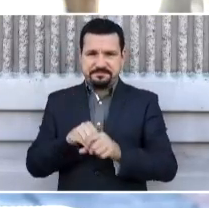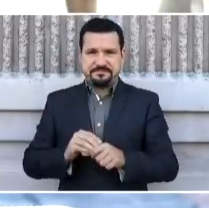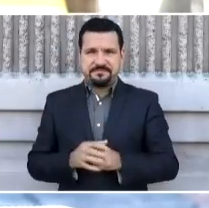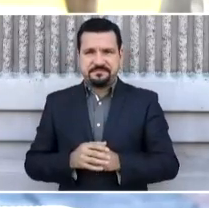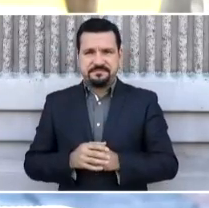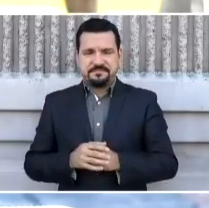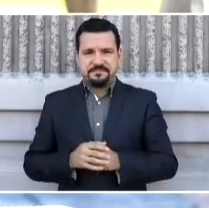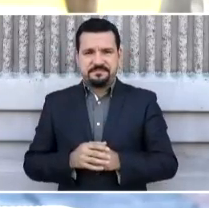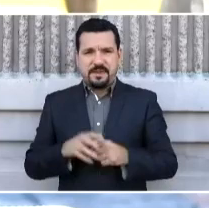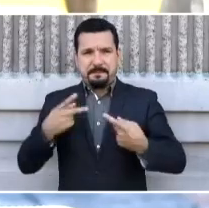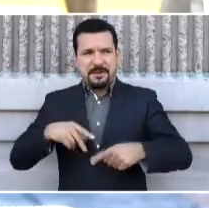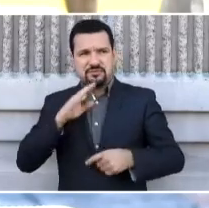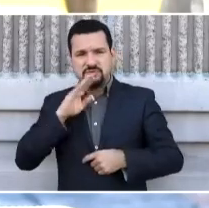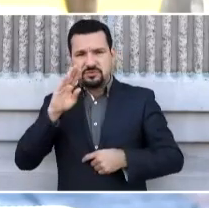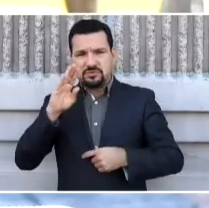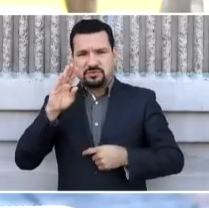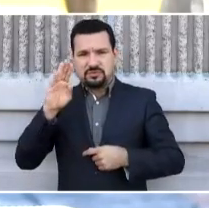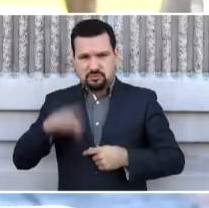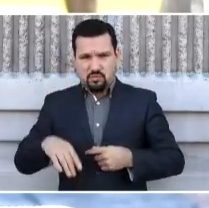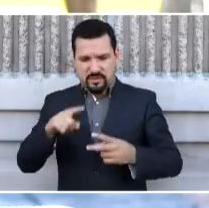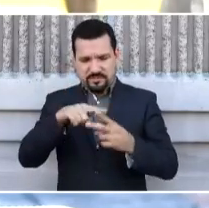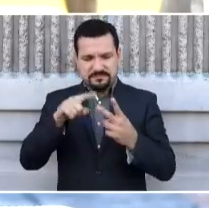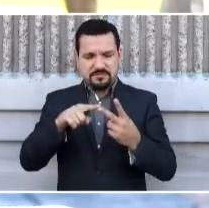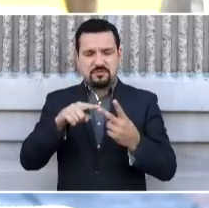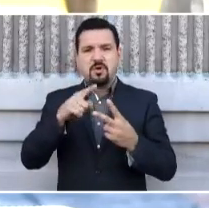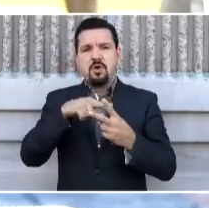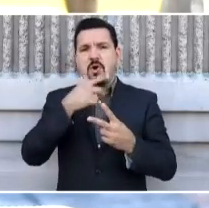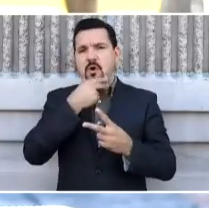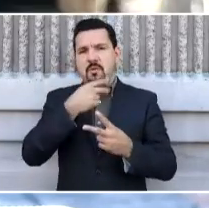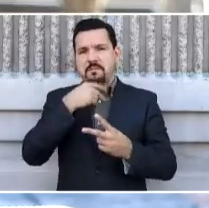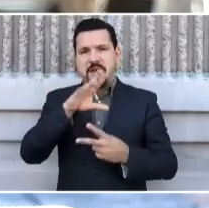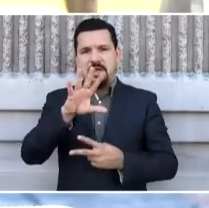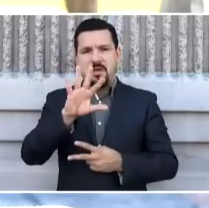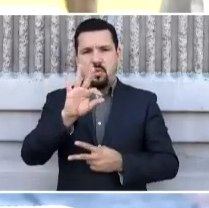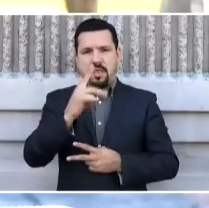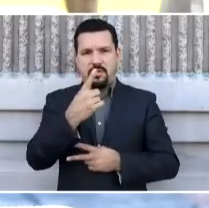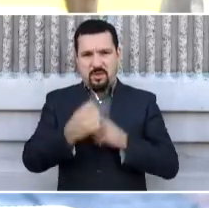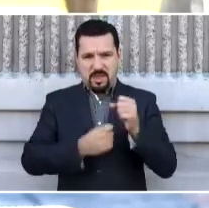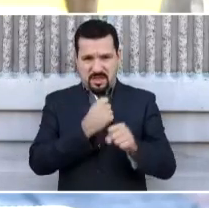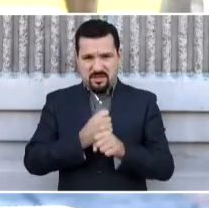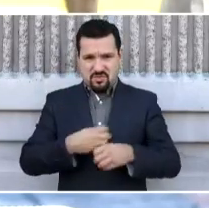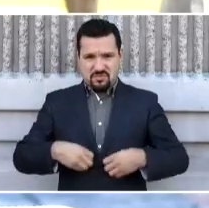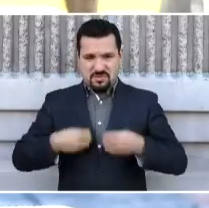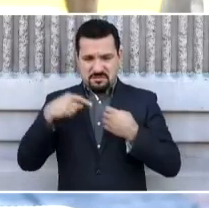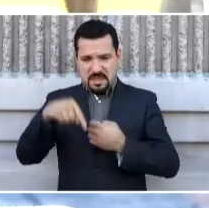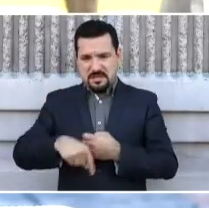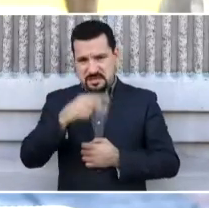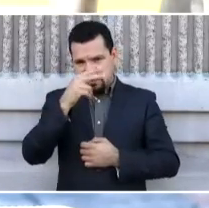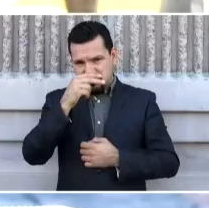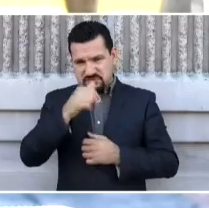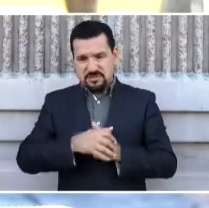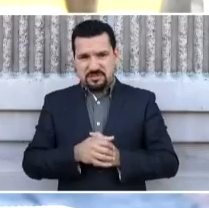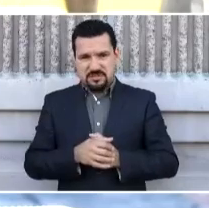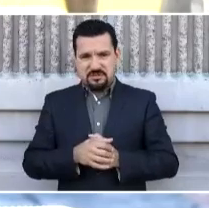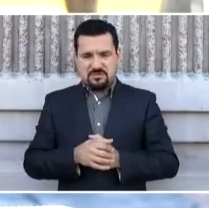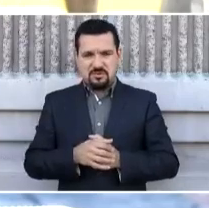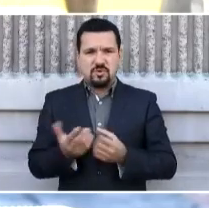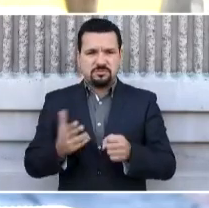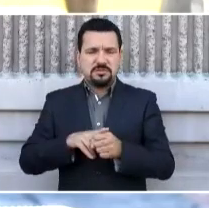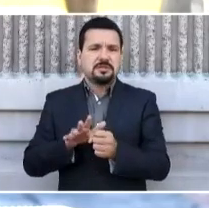Las defunciones sucedieron en un hombre de 42 años que residía aquí en Hermosillo, era